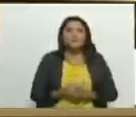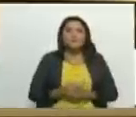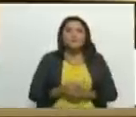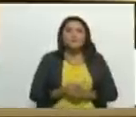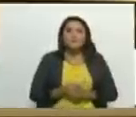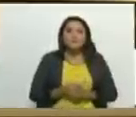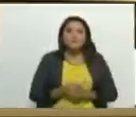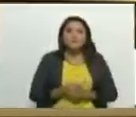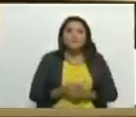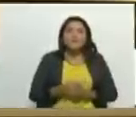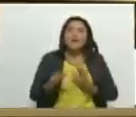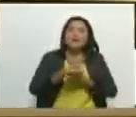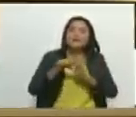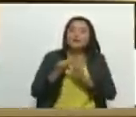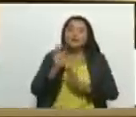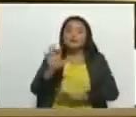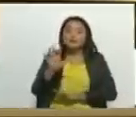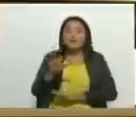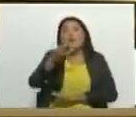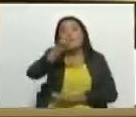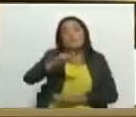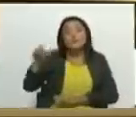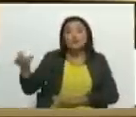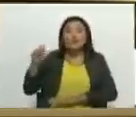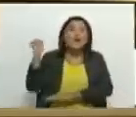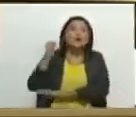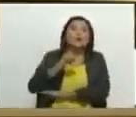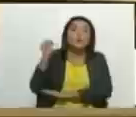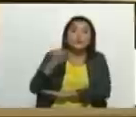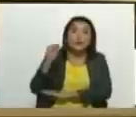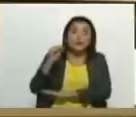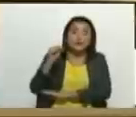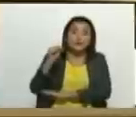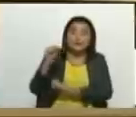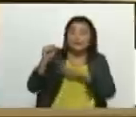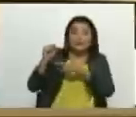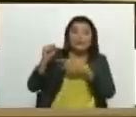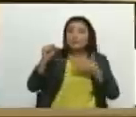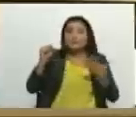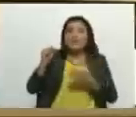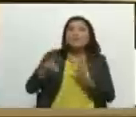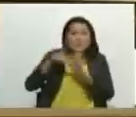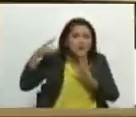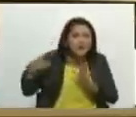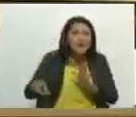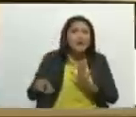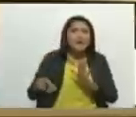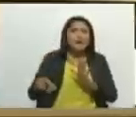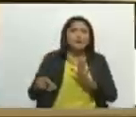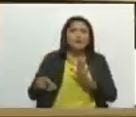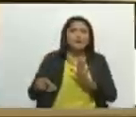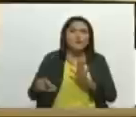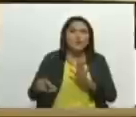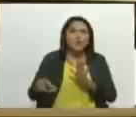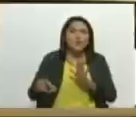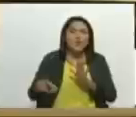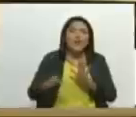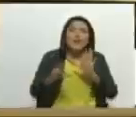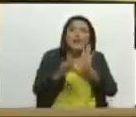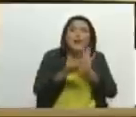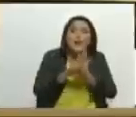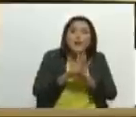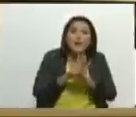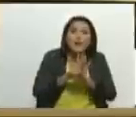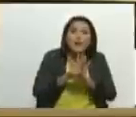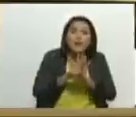artículo quinto habla de que toda persona con trastorno del espectro autista tiene derecho a los beneficios de la ley sin ningún